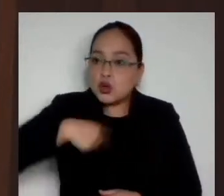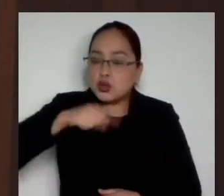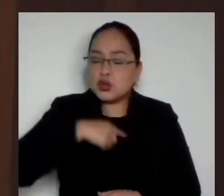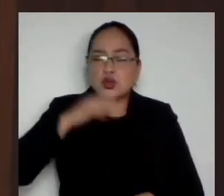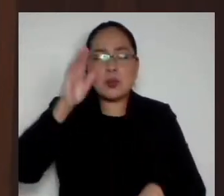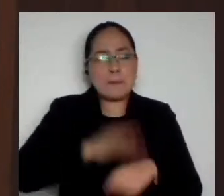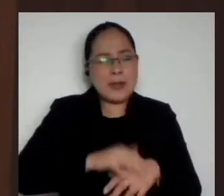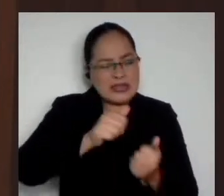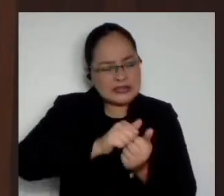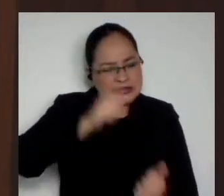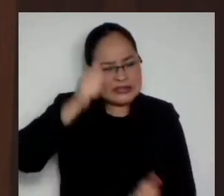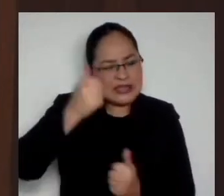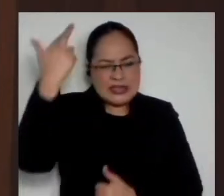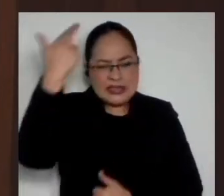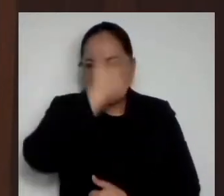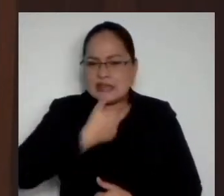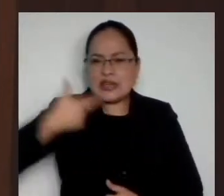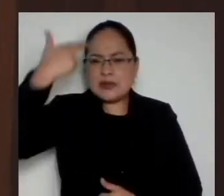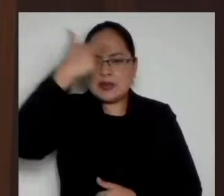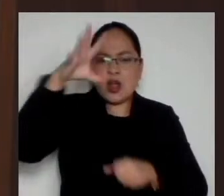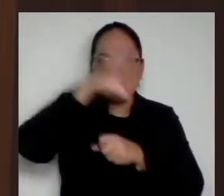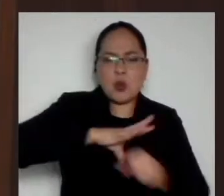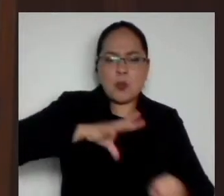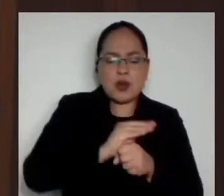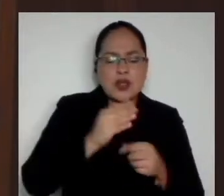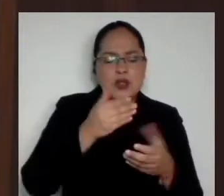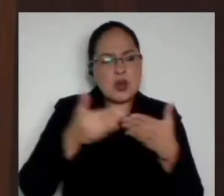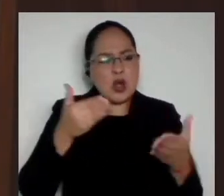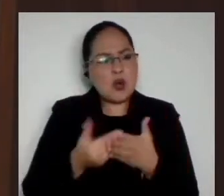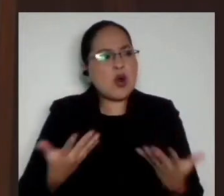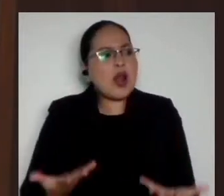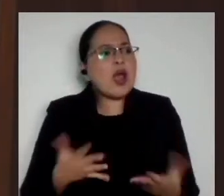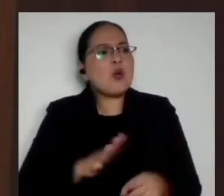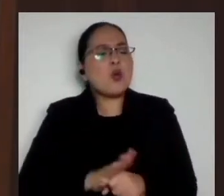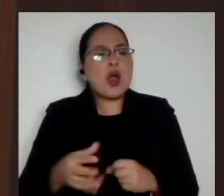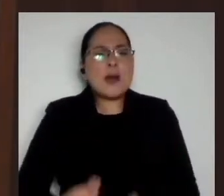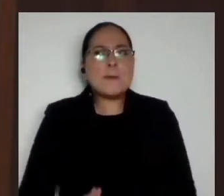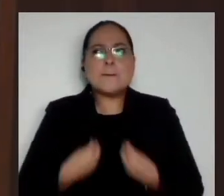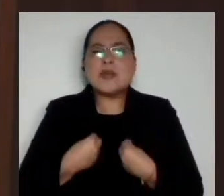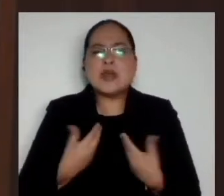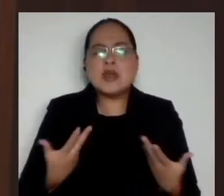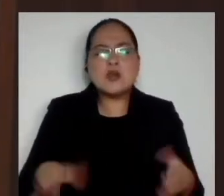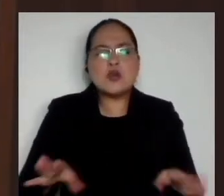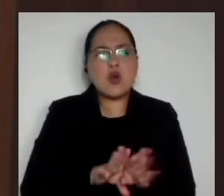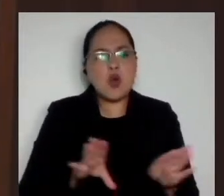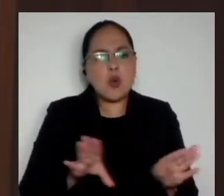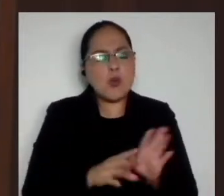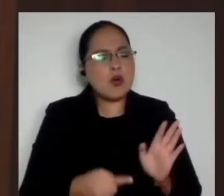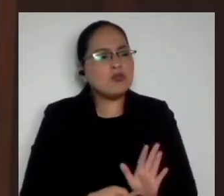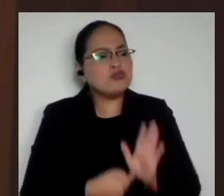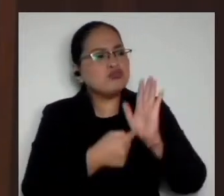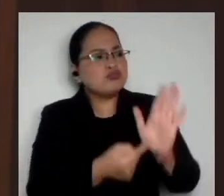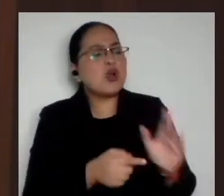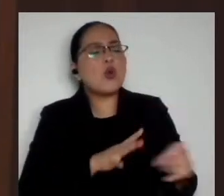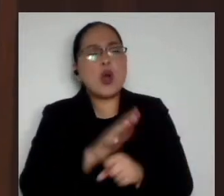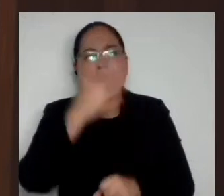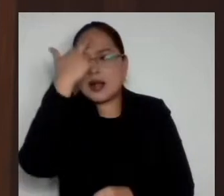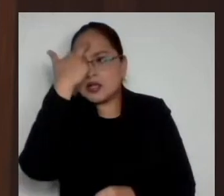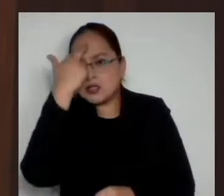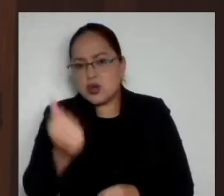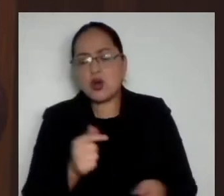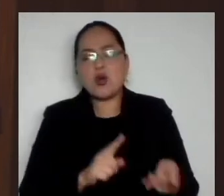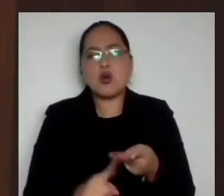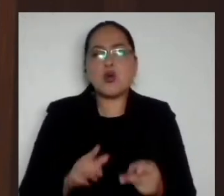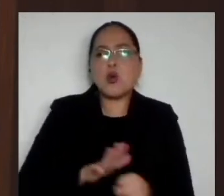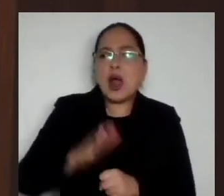revisar el entorno en el cual se nos estaba presentando este paquete fiscal, los argumentos, las razones,